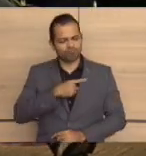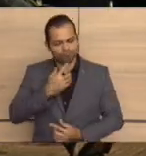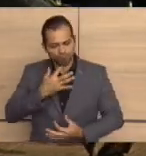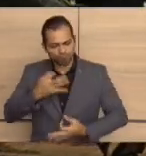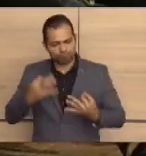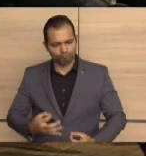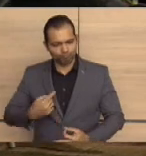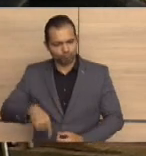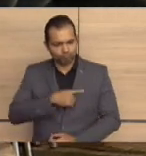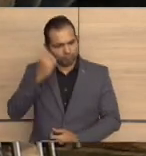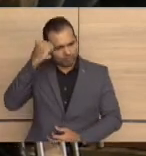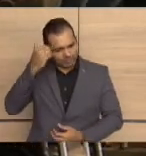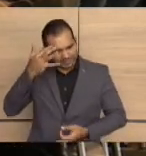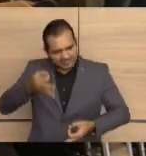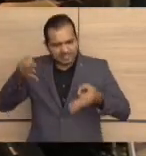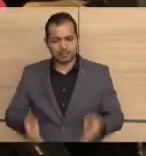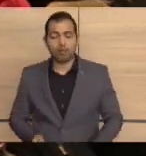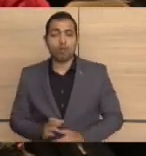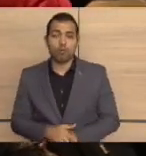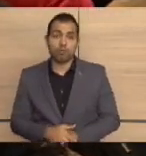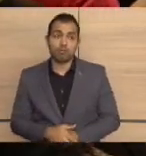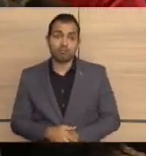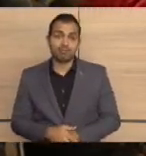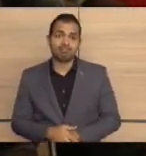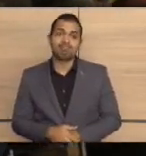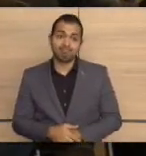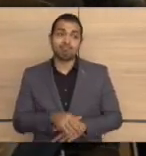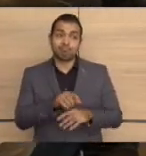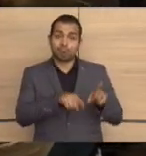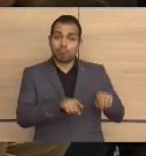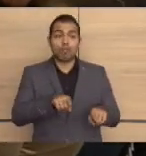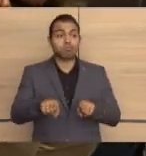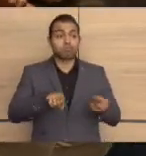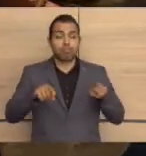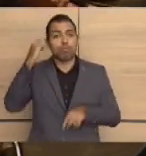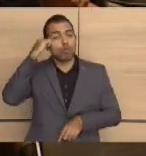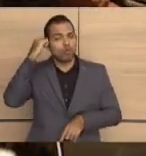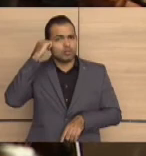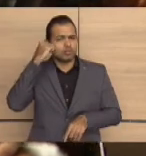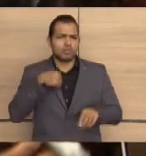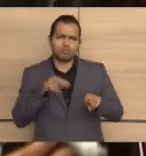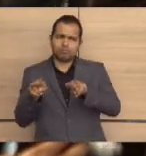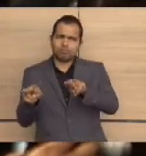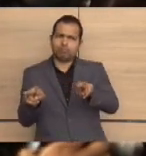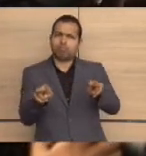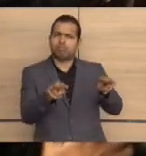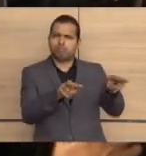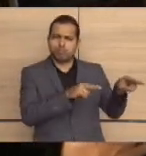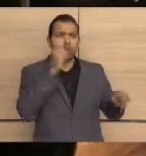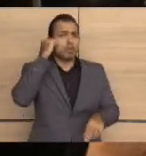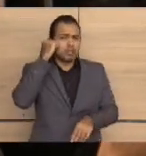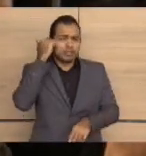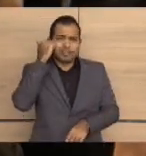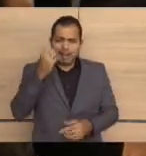me voy con la satisfacción de ver maestros y experiencias que hacen en el aula maravillas con pocos recursos. Y